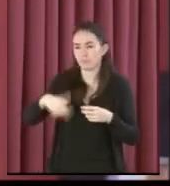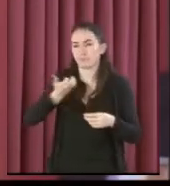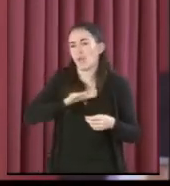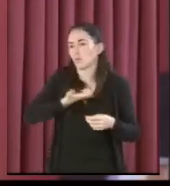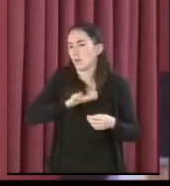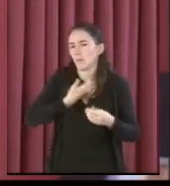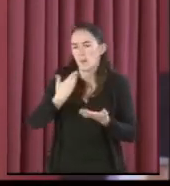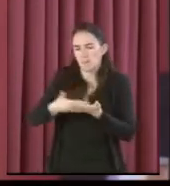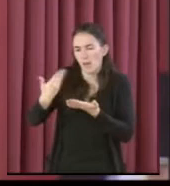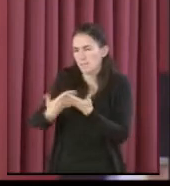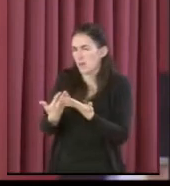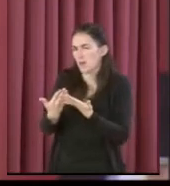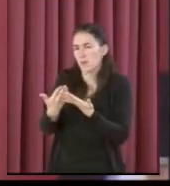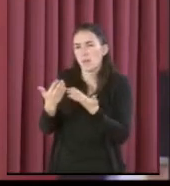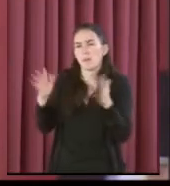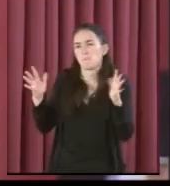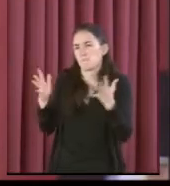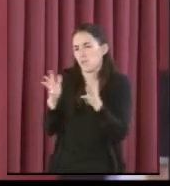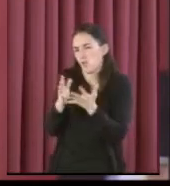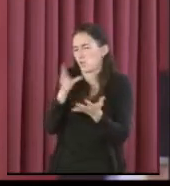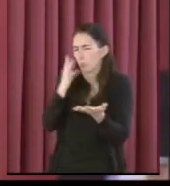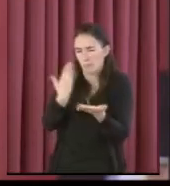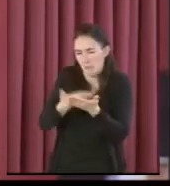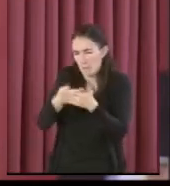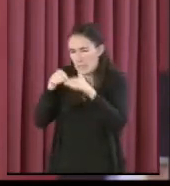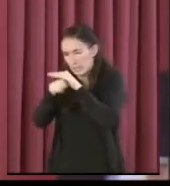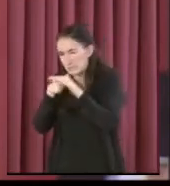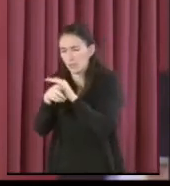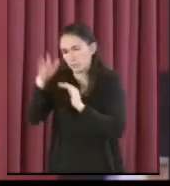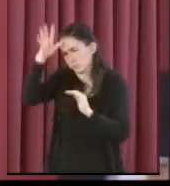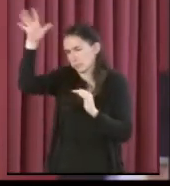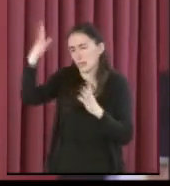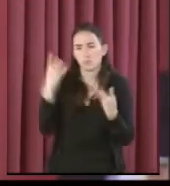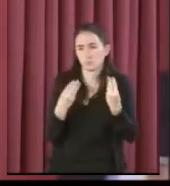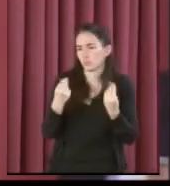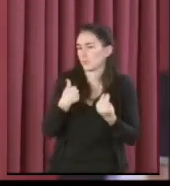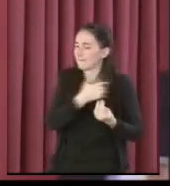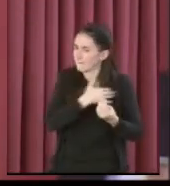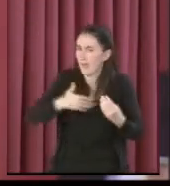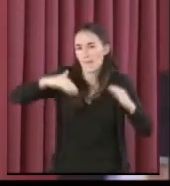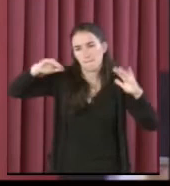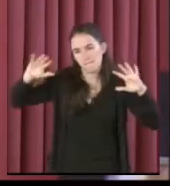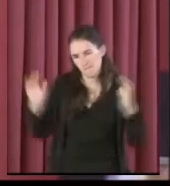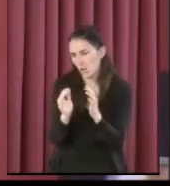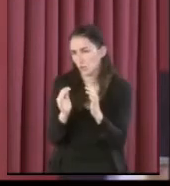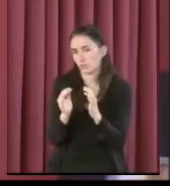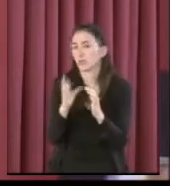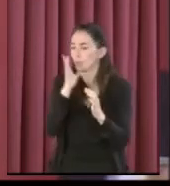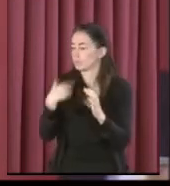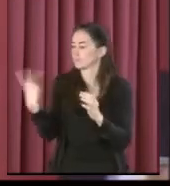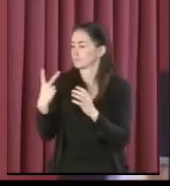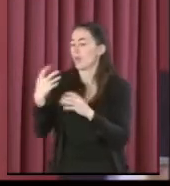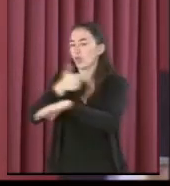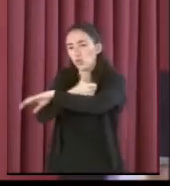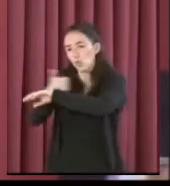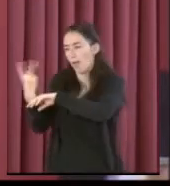de la Administración y eliminar trabas burocráticas. Hemos creado, en virtud del acuerdo de investidura con Grupo Ciudadanos, un grupo de